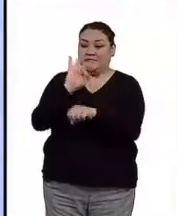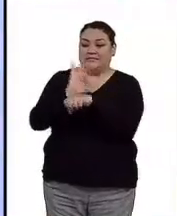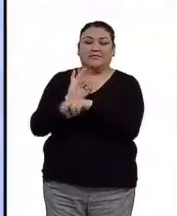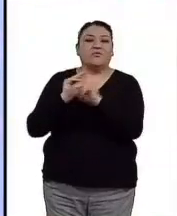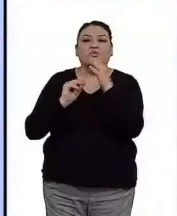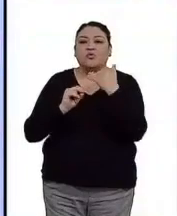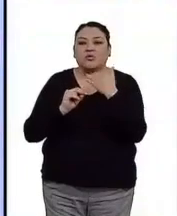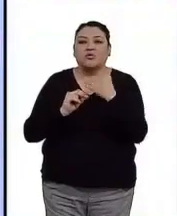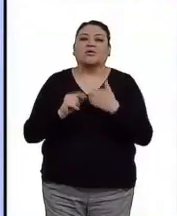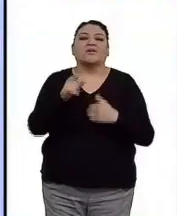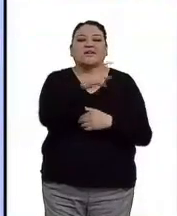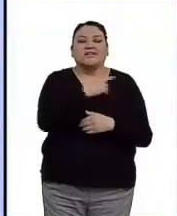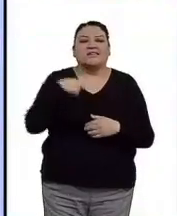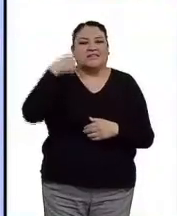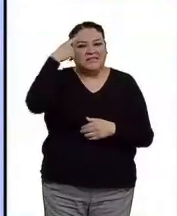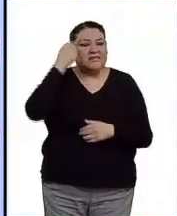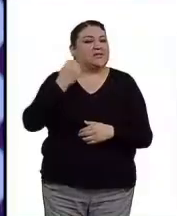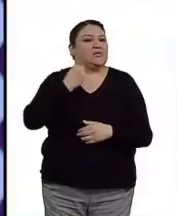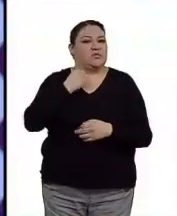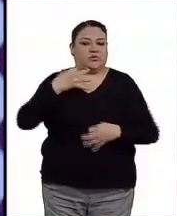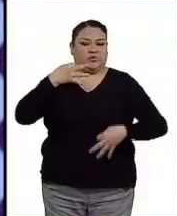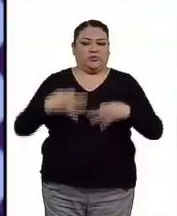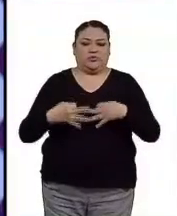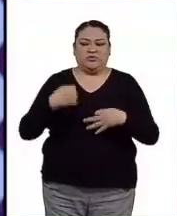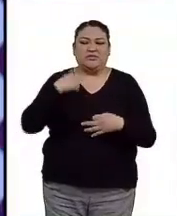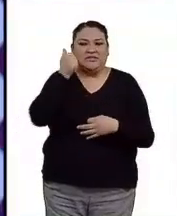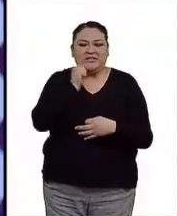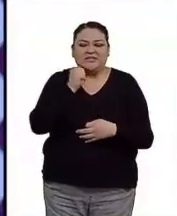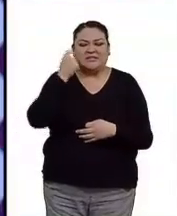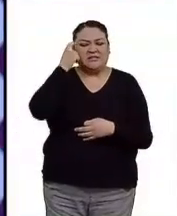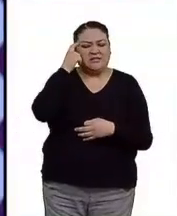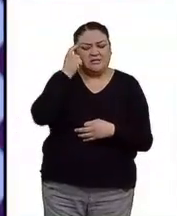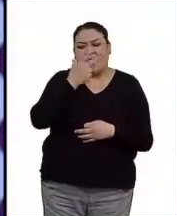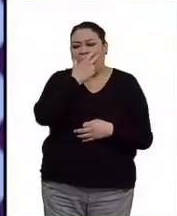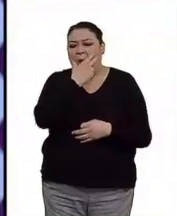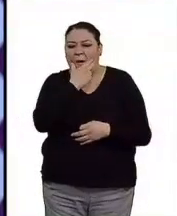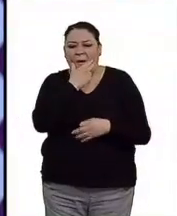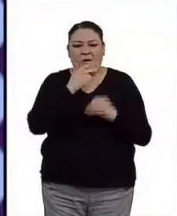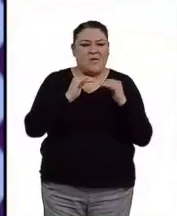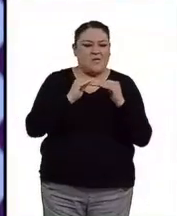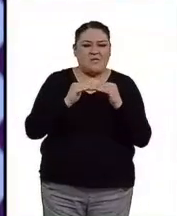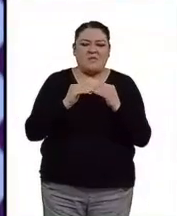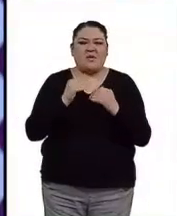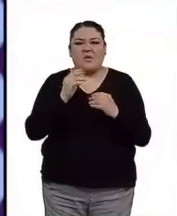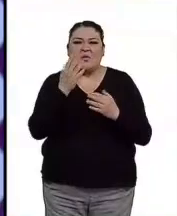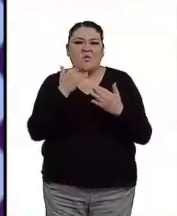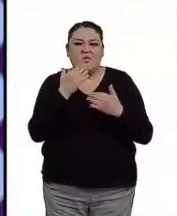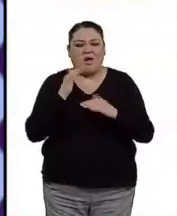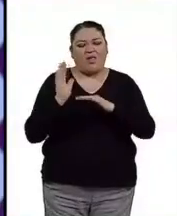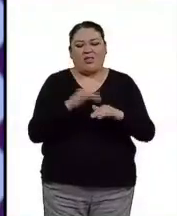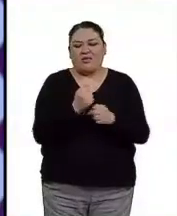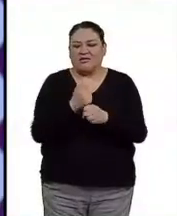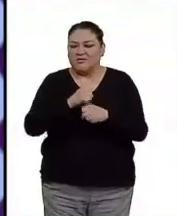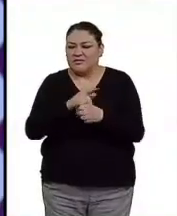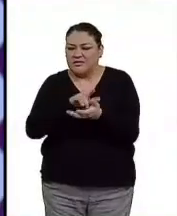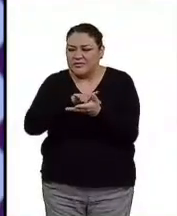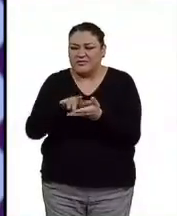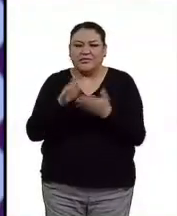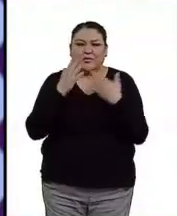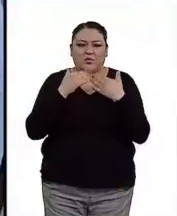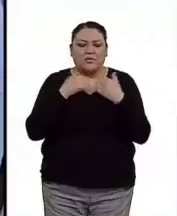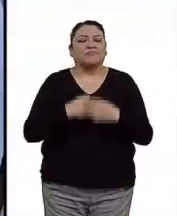esta visión completamente parcial de cómo se debe aplicar el derecho y dejan de lado la cuestión social. Así es. Muy